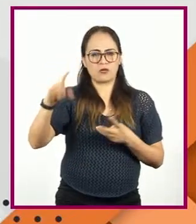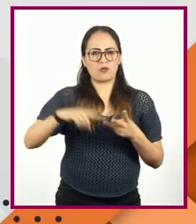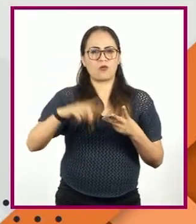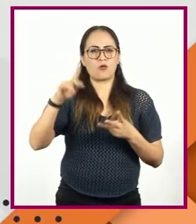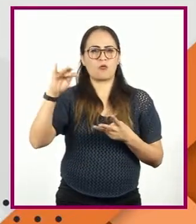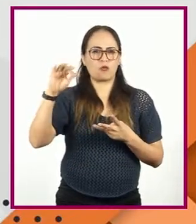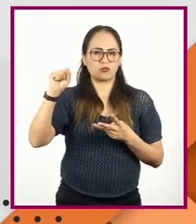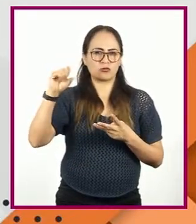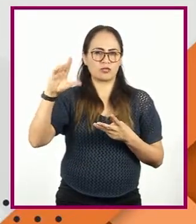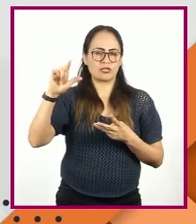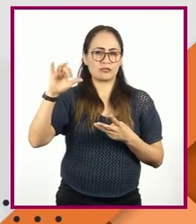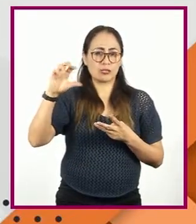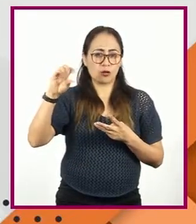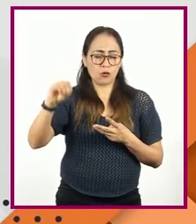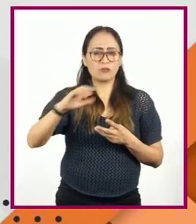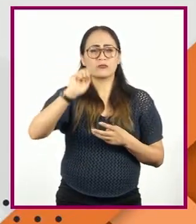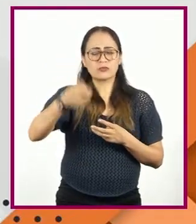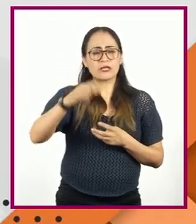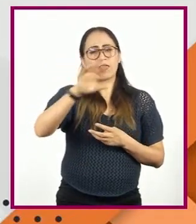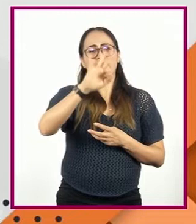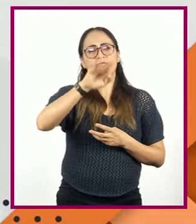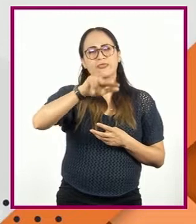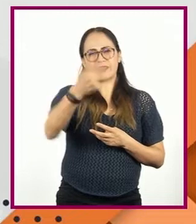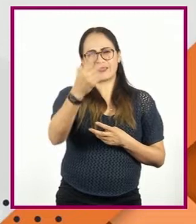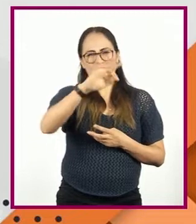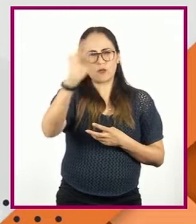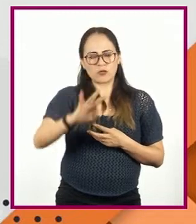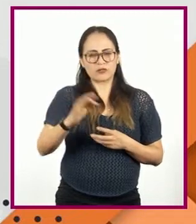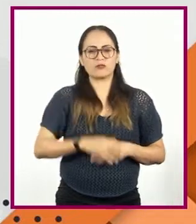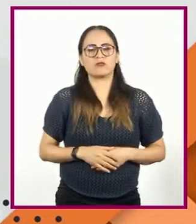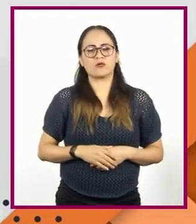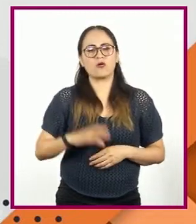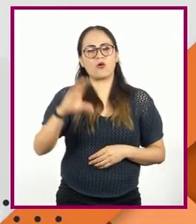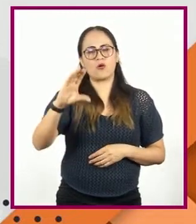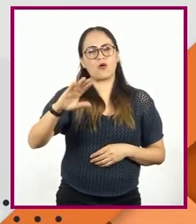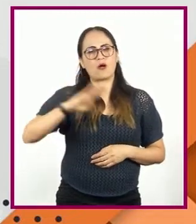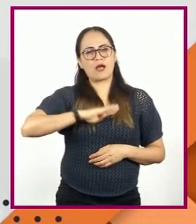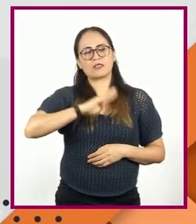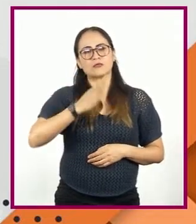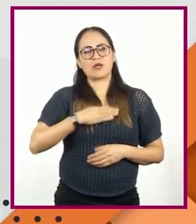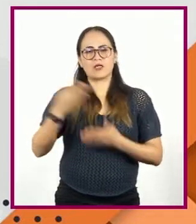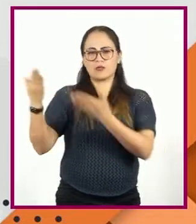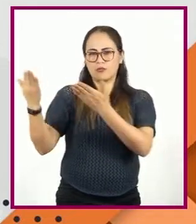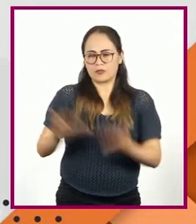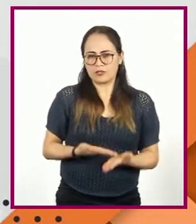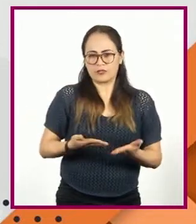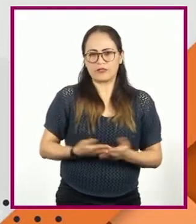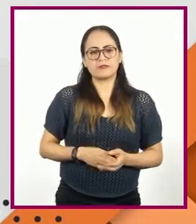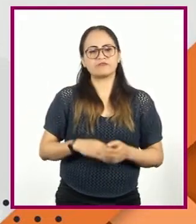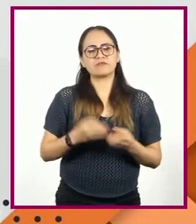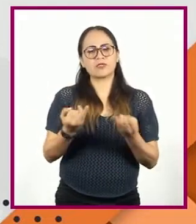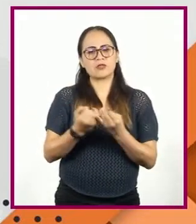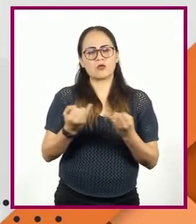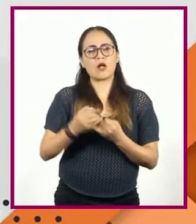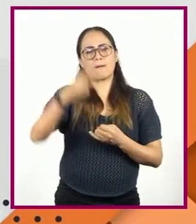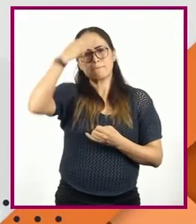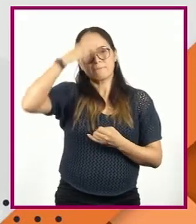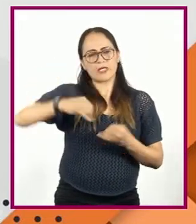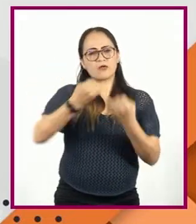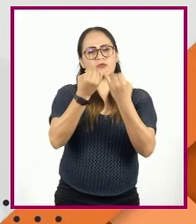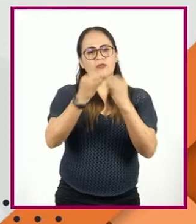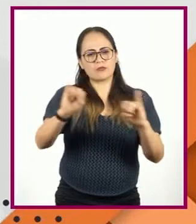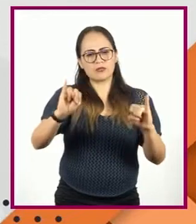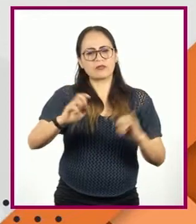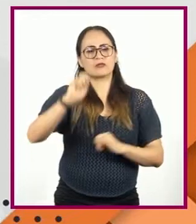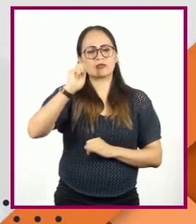13%, mientras que los 3 siglos del periodo colonial más los 2 siglos del México independiente representan únicamente